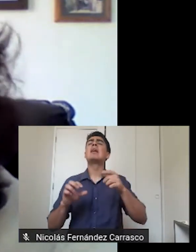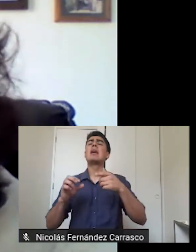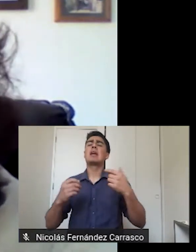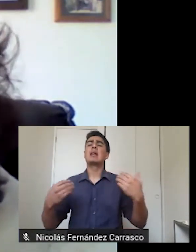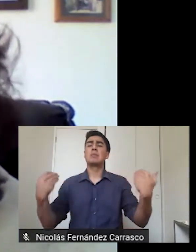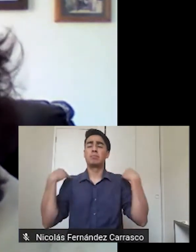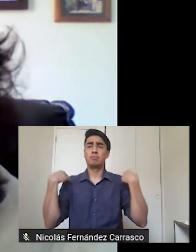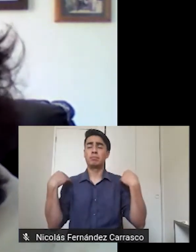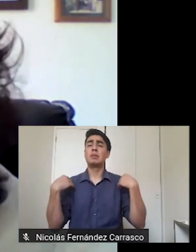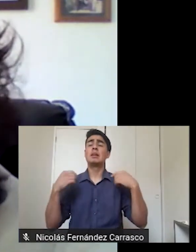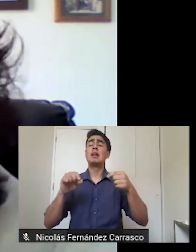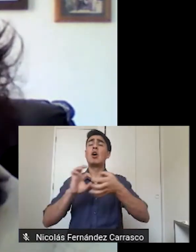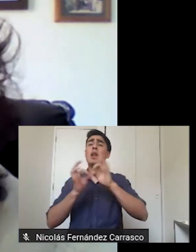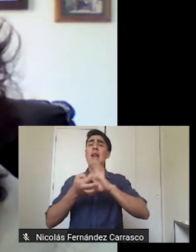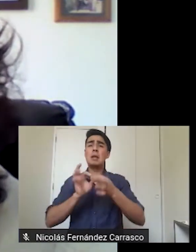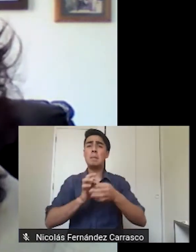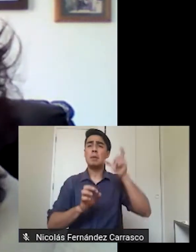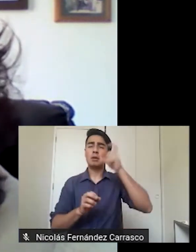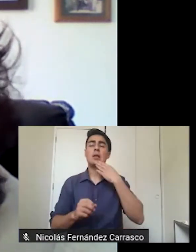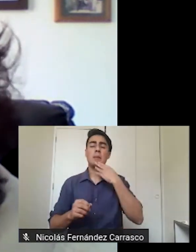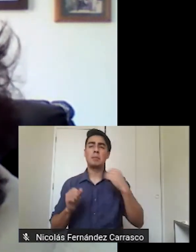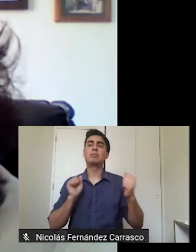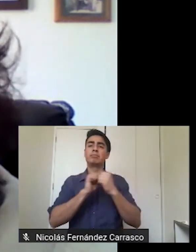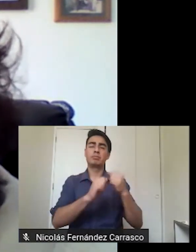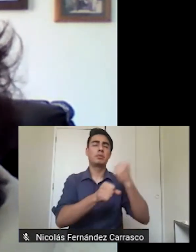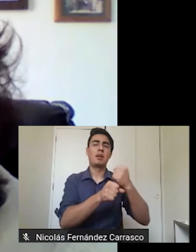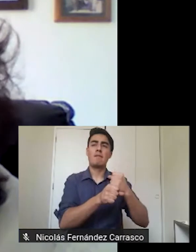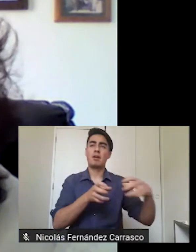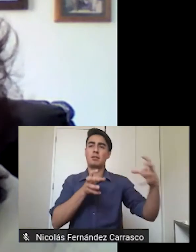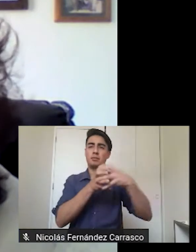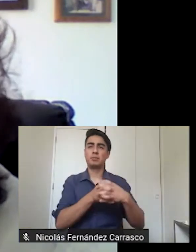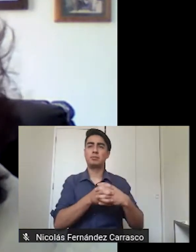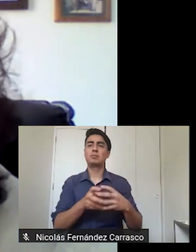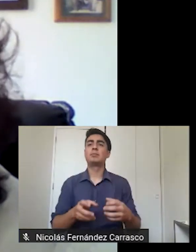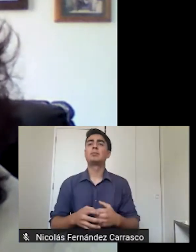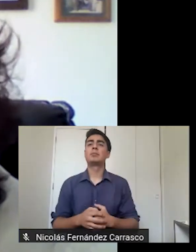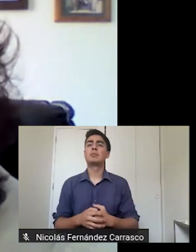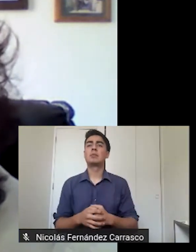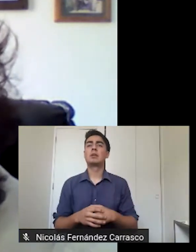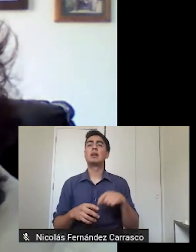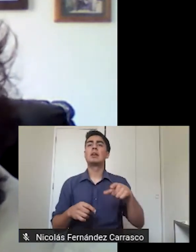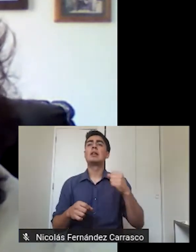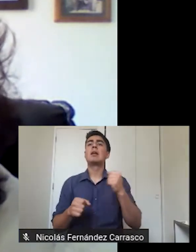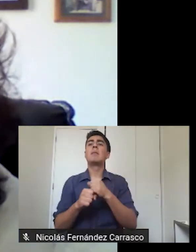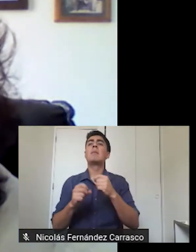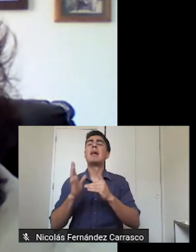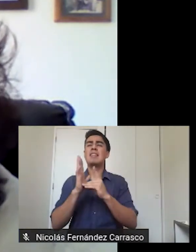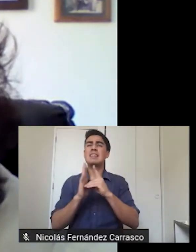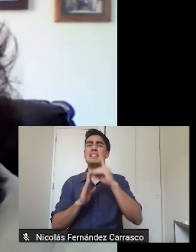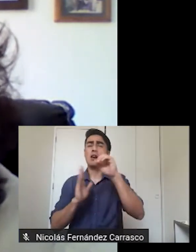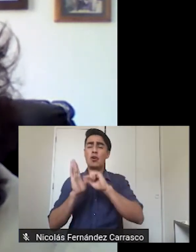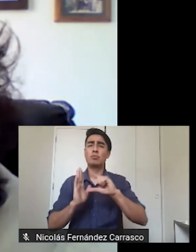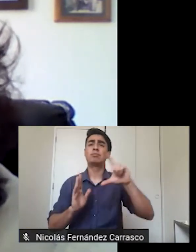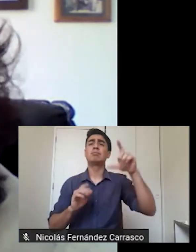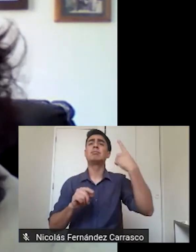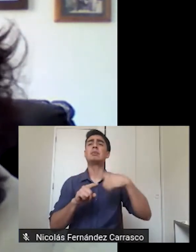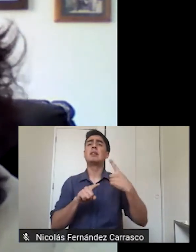en la prevención de trastornos alimentarios. Anita ha implementado proyectos de desarrollo para maestros